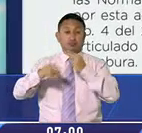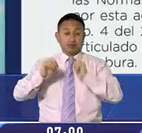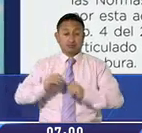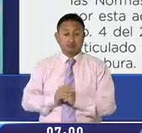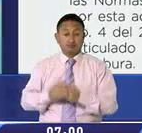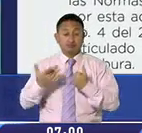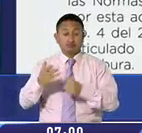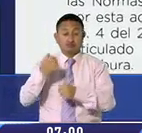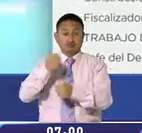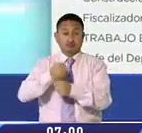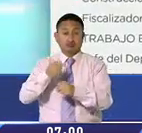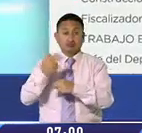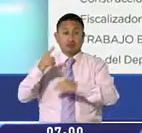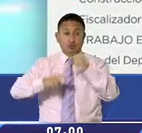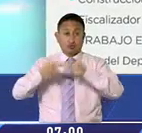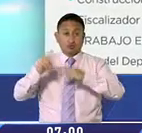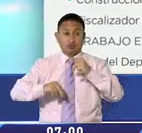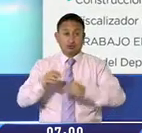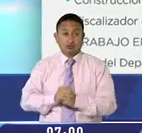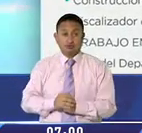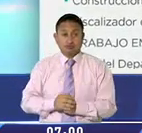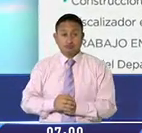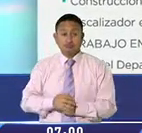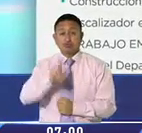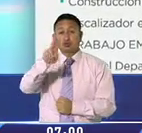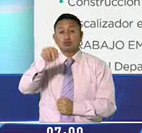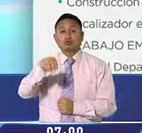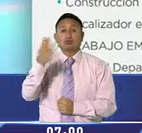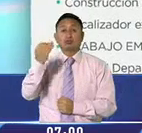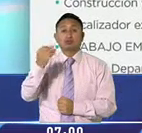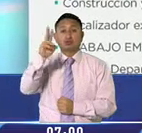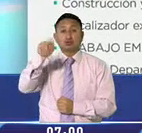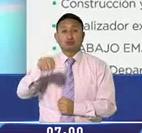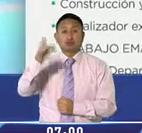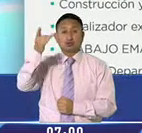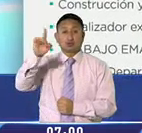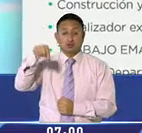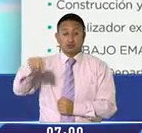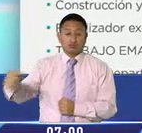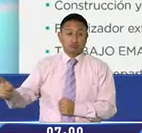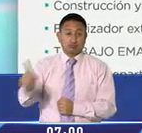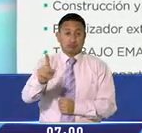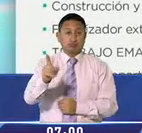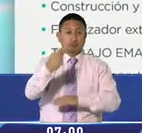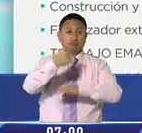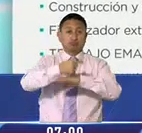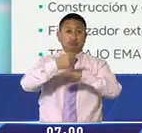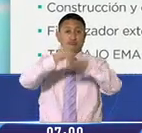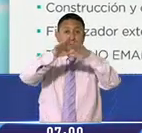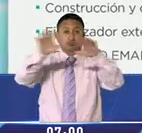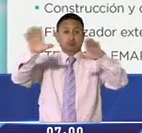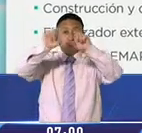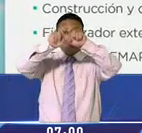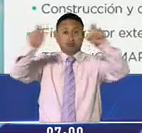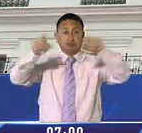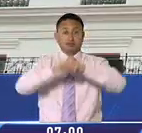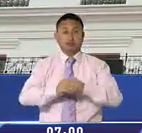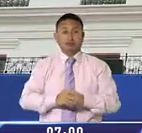construcción. Entre 2014 y 2018 se desempeñó como gerente general de la empresa de agua potable de Ibarra.